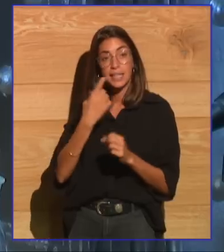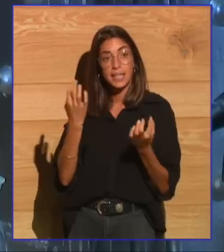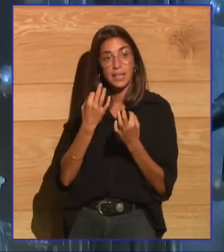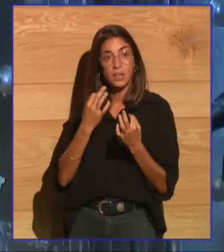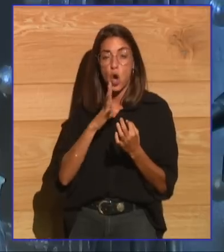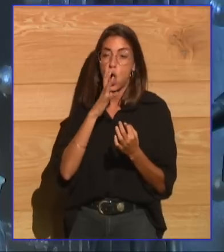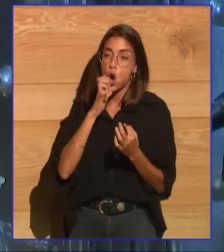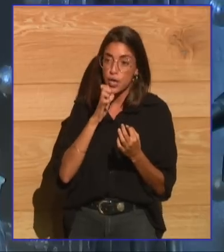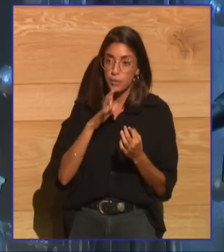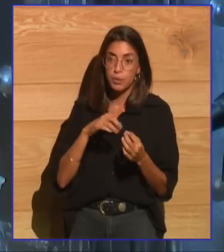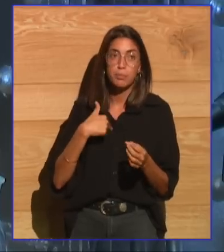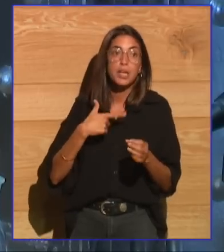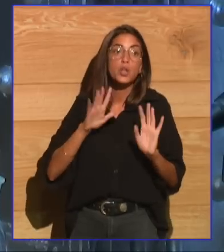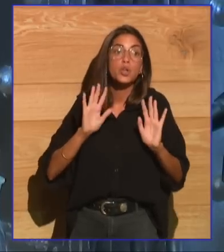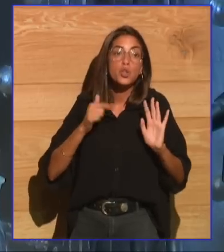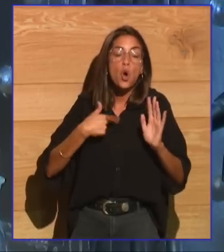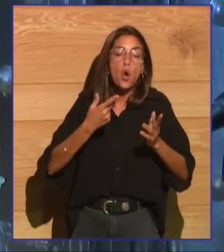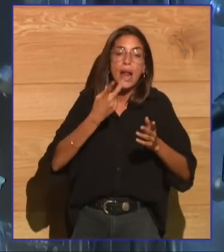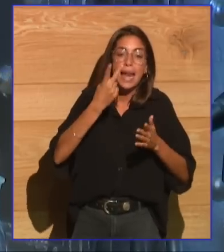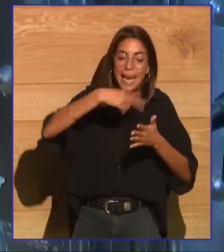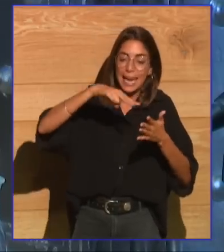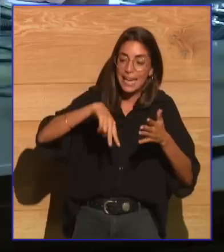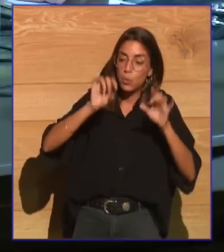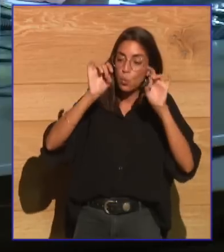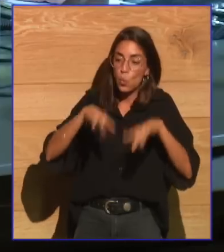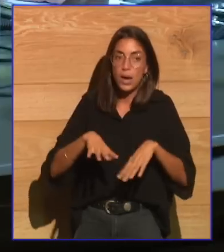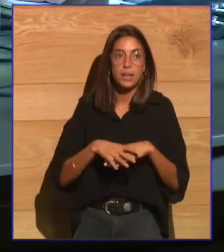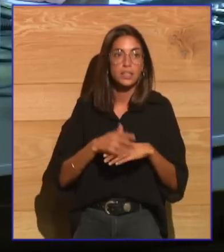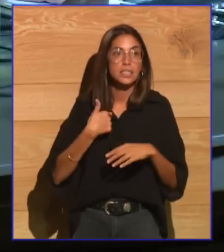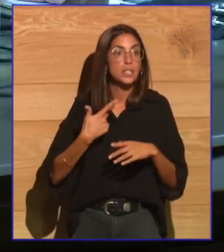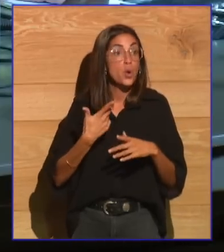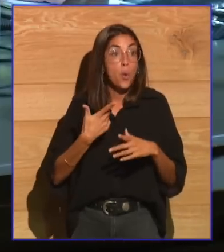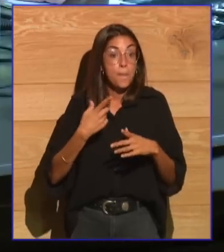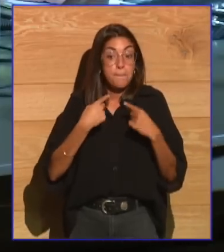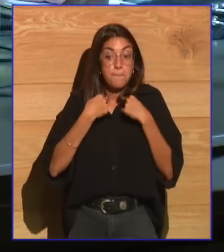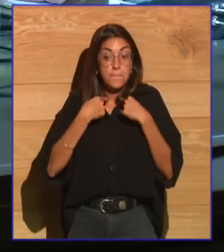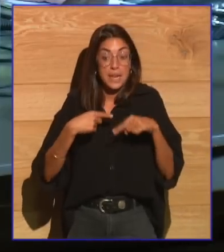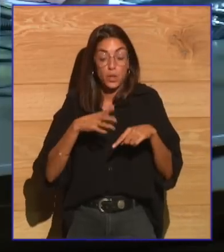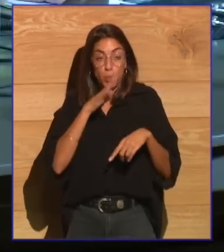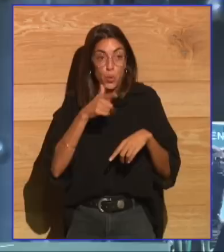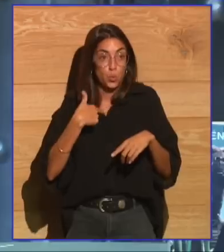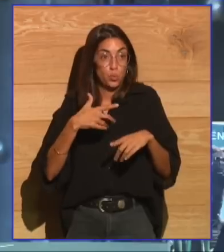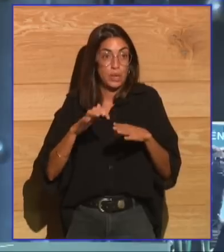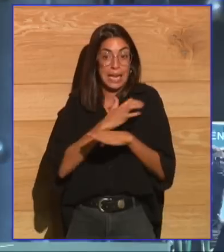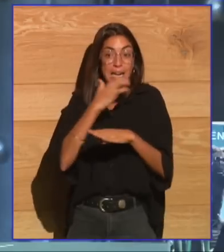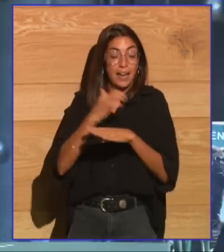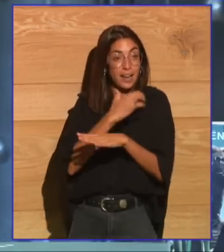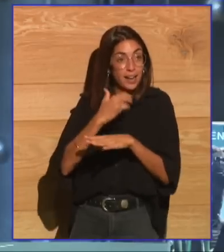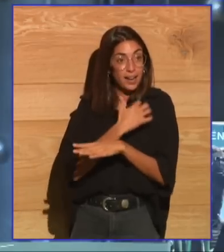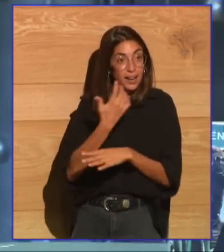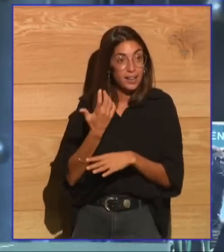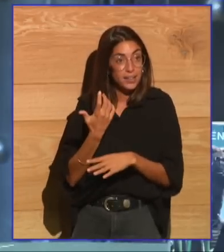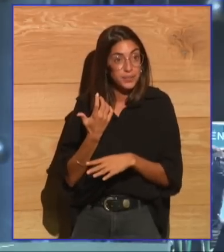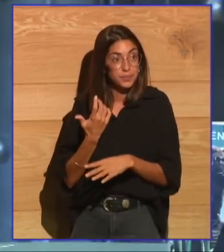terrible pero lo voy a leer tal cual para no equivocar todavía es que ha perdido porque vas a sonreír correrán su donación es que me has hecho reír